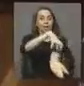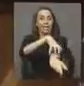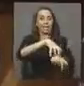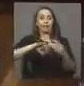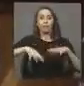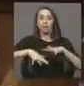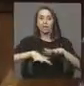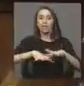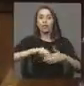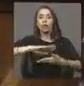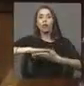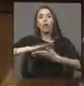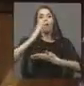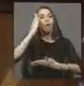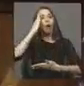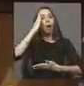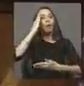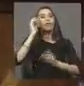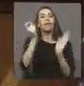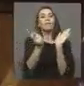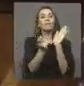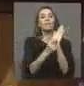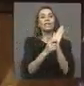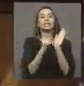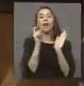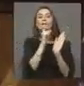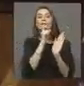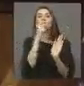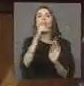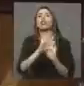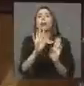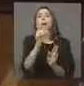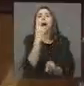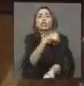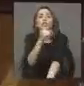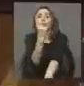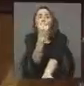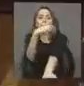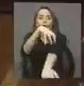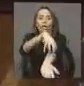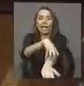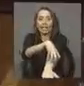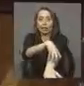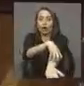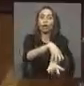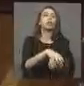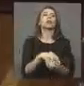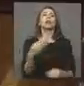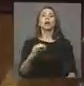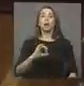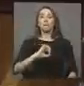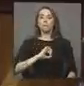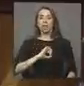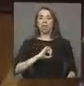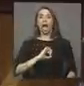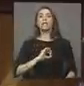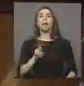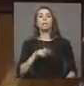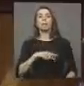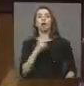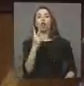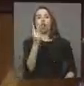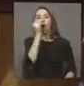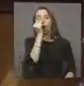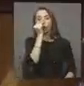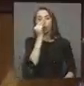ríos se conmemora la fecha que se establece como feriado regional mediante la entrega de la medalla 2 de octubre, con la cual